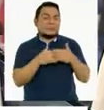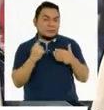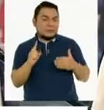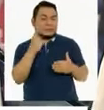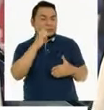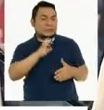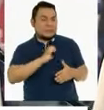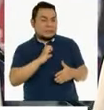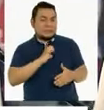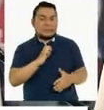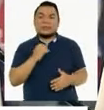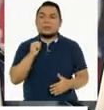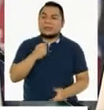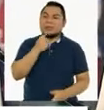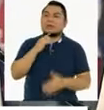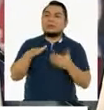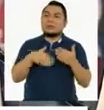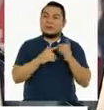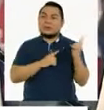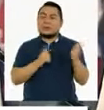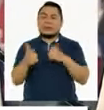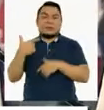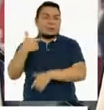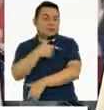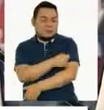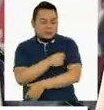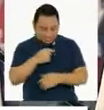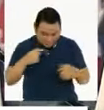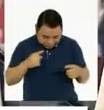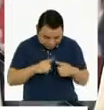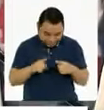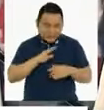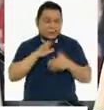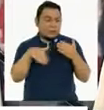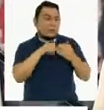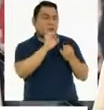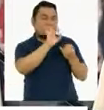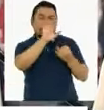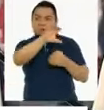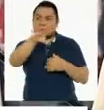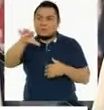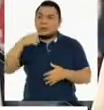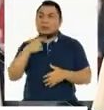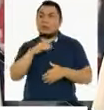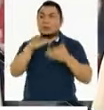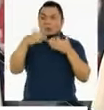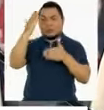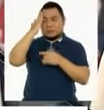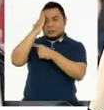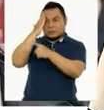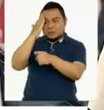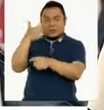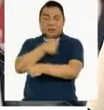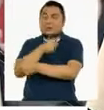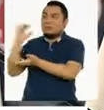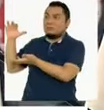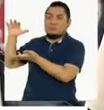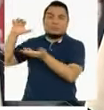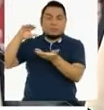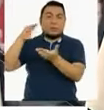principios éticos, disponibilidad de vacunas, entre otros, porque como todos ustedes saben, las vacunas nos han